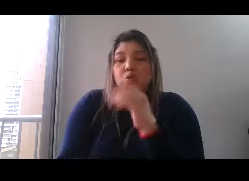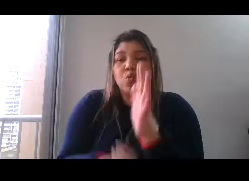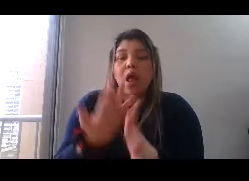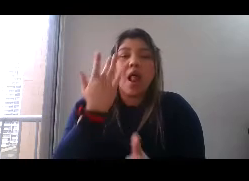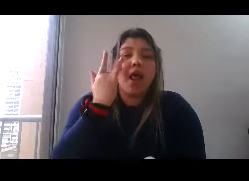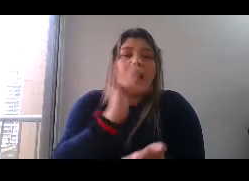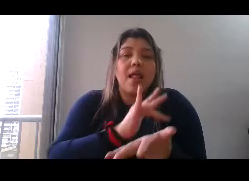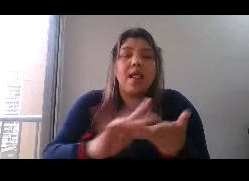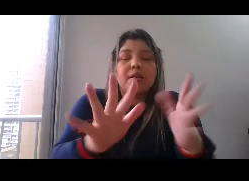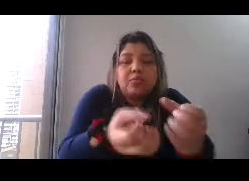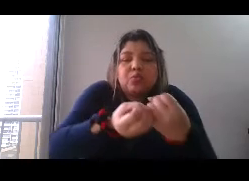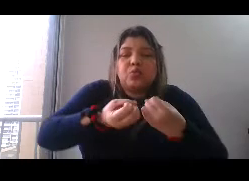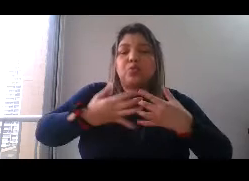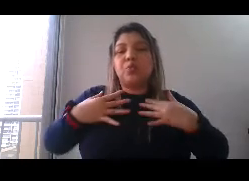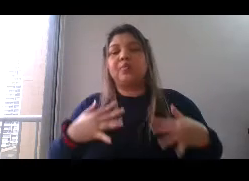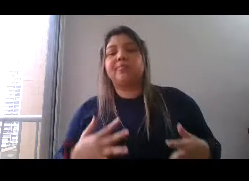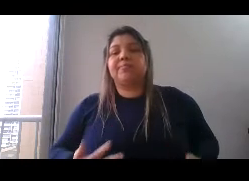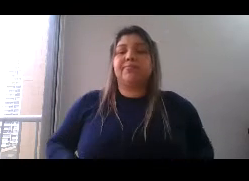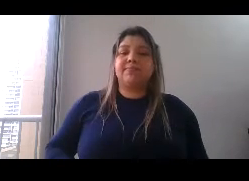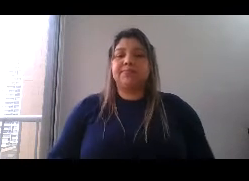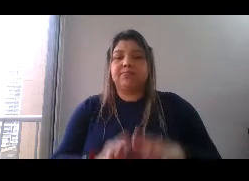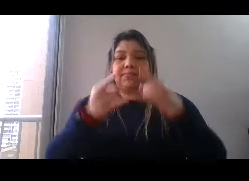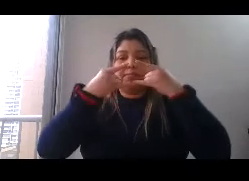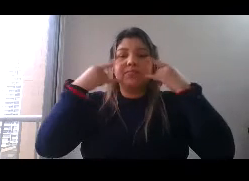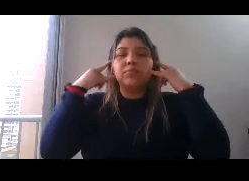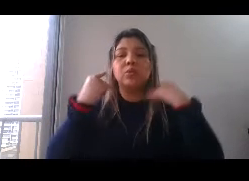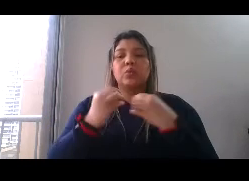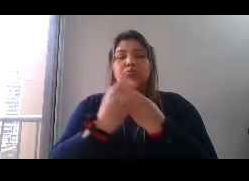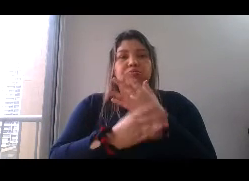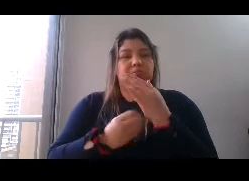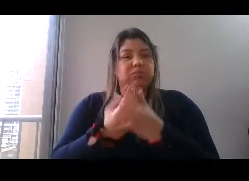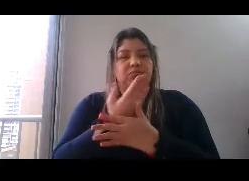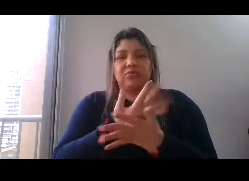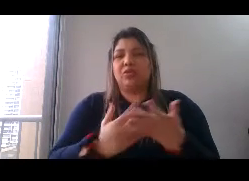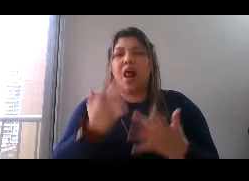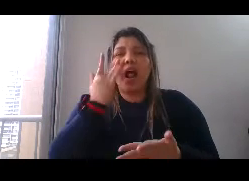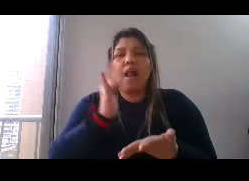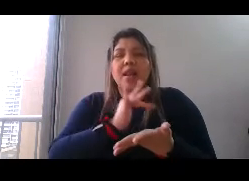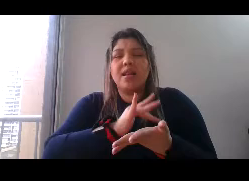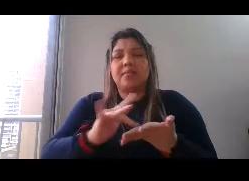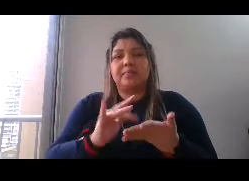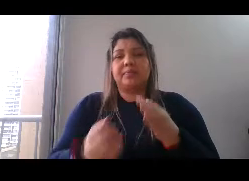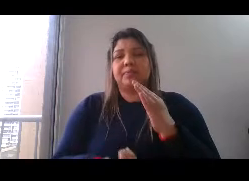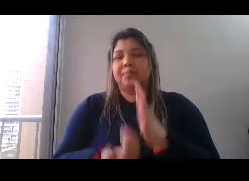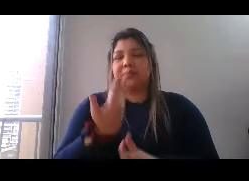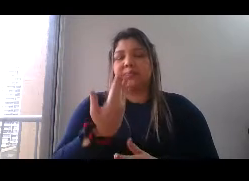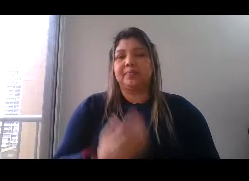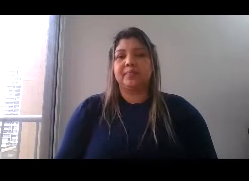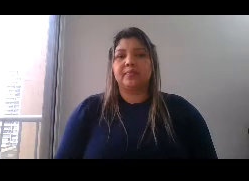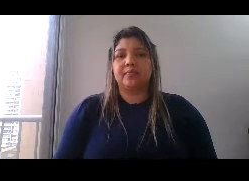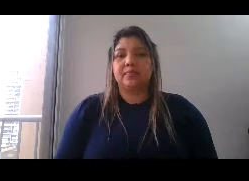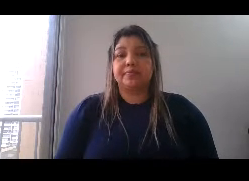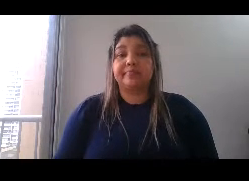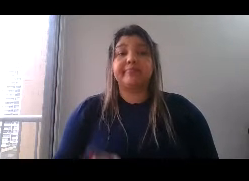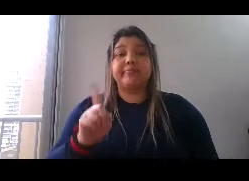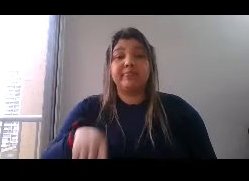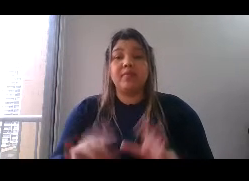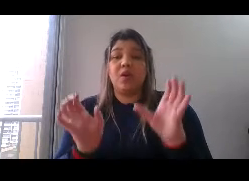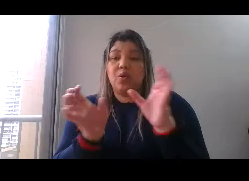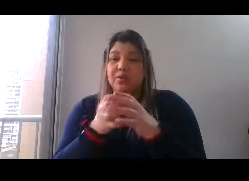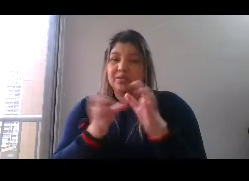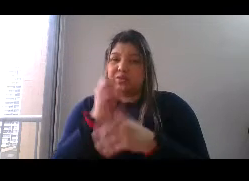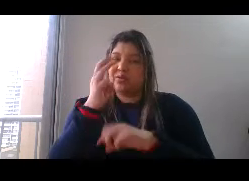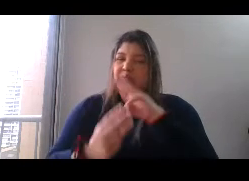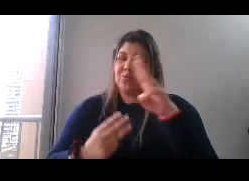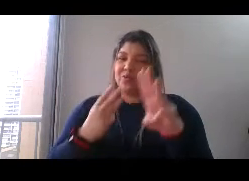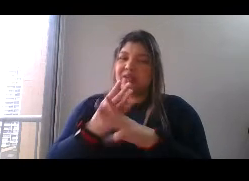van a colocar estos pacientes. Y lo que recomienda el Ministerio de Salud y la Organización Mundial de la Salud es